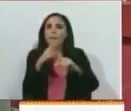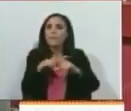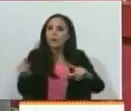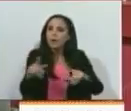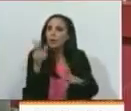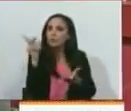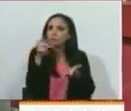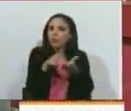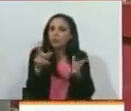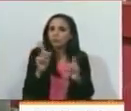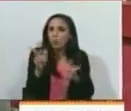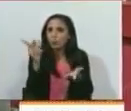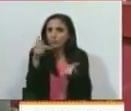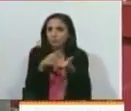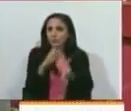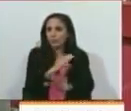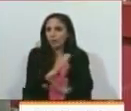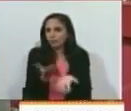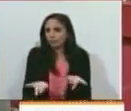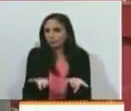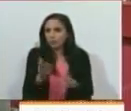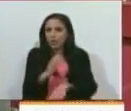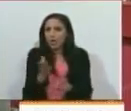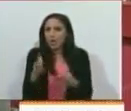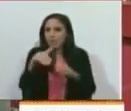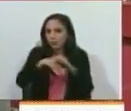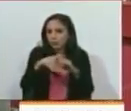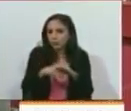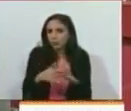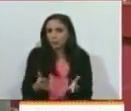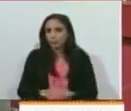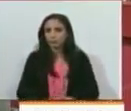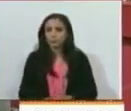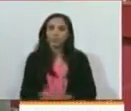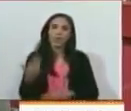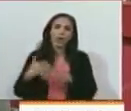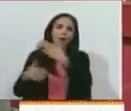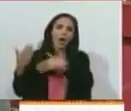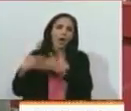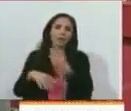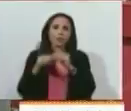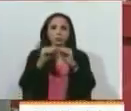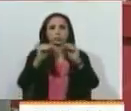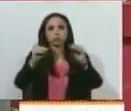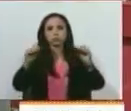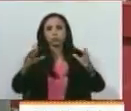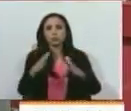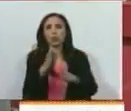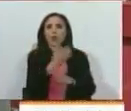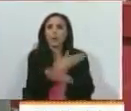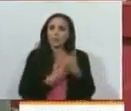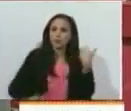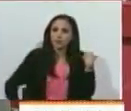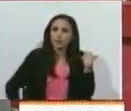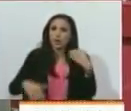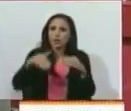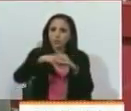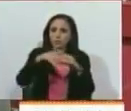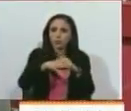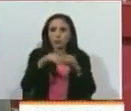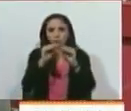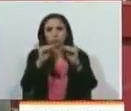encarecidamente adelanto de elecciones, se llamó a las elecciones presidenciales. Ellos no pueden estar bravos si se adelantan las elecciones